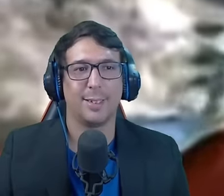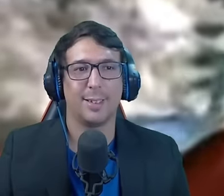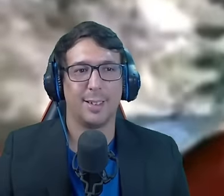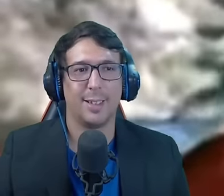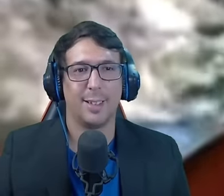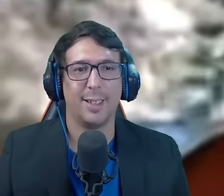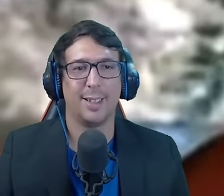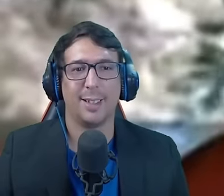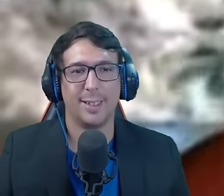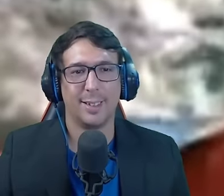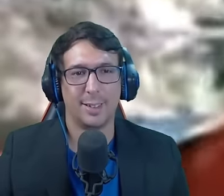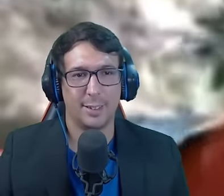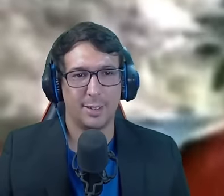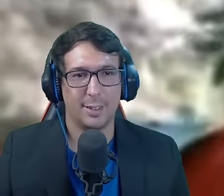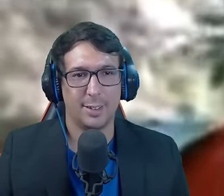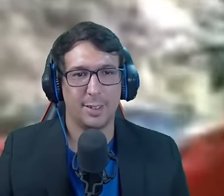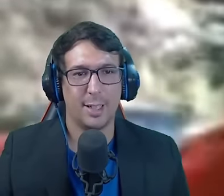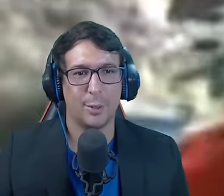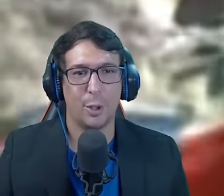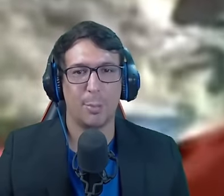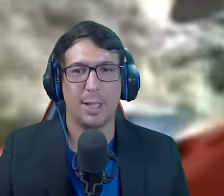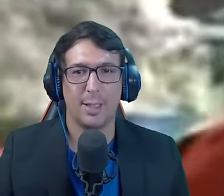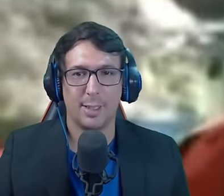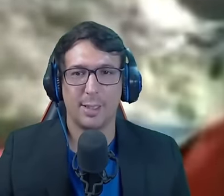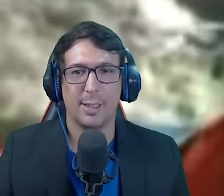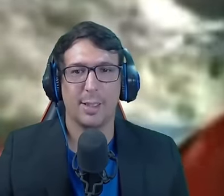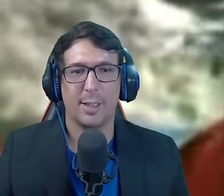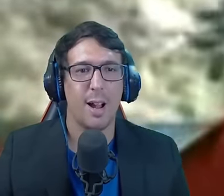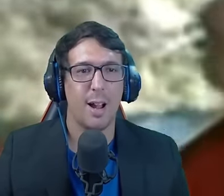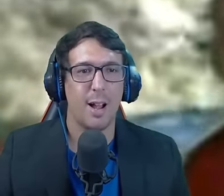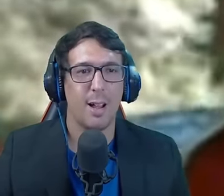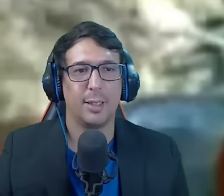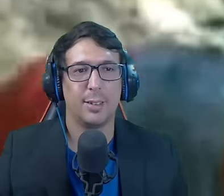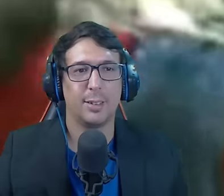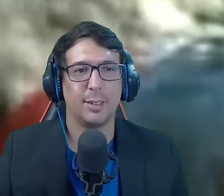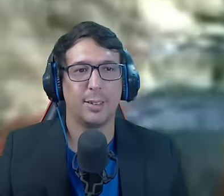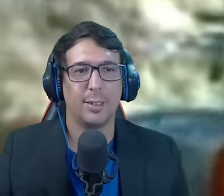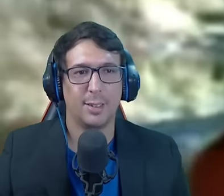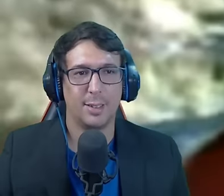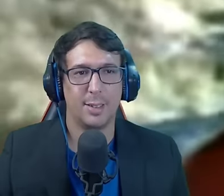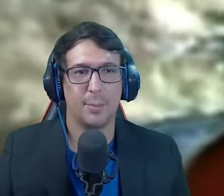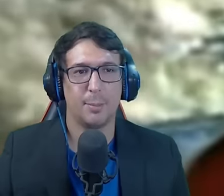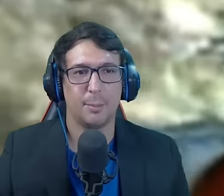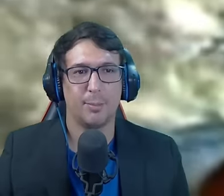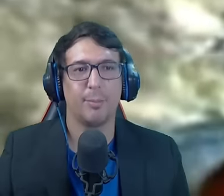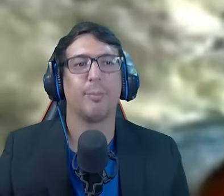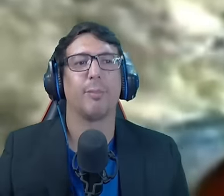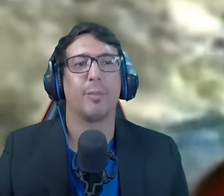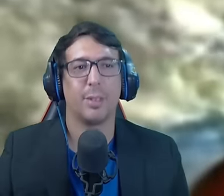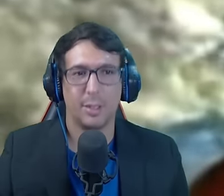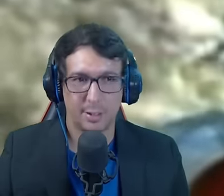mi tío Felipe sabiendo que tiene una ciudad en su nombre. Concepción. ¡Preparen los festejos! ¡Que